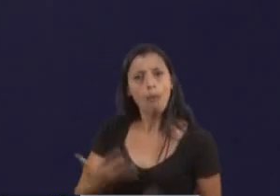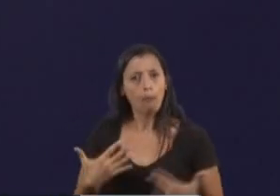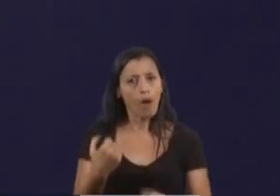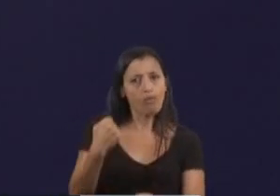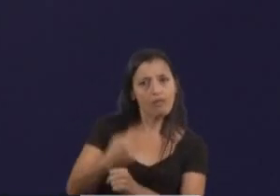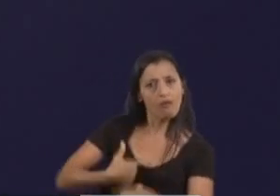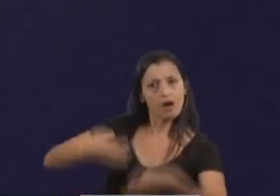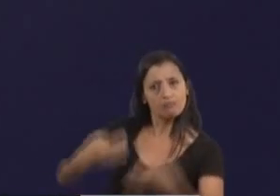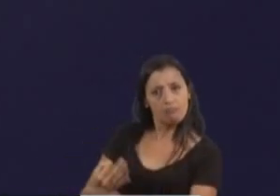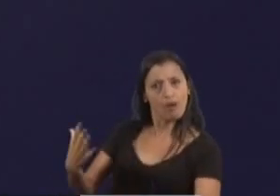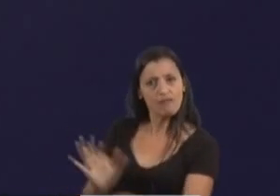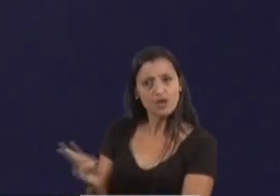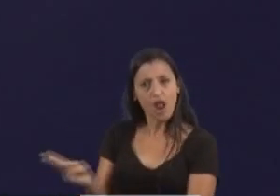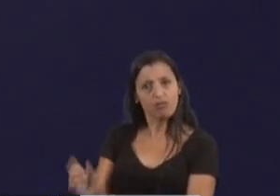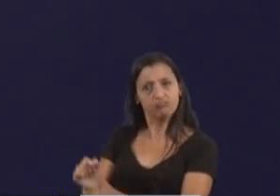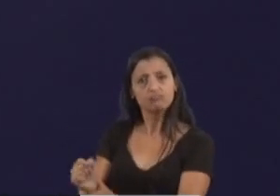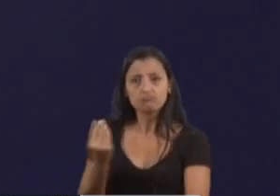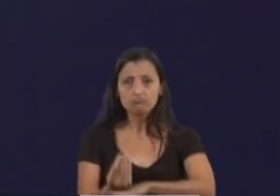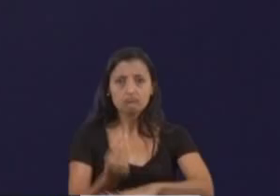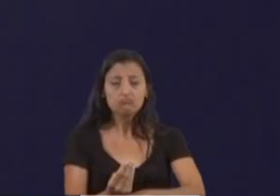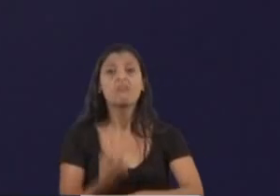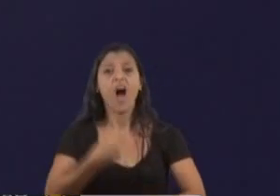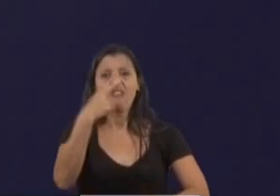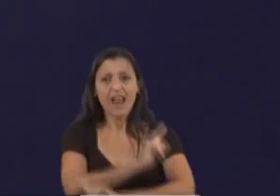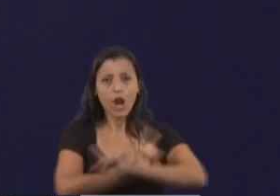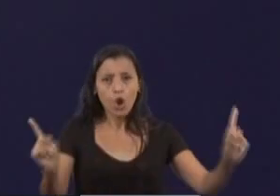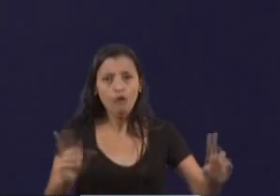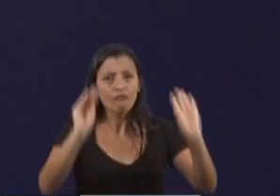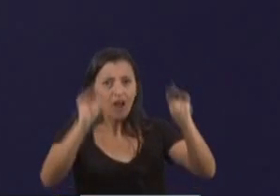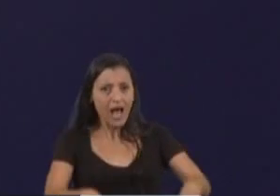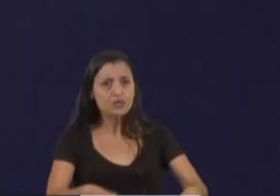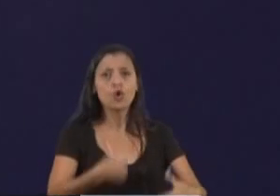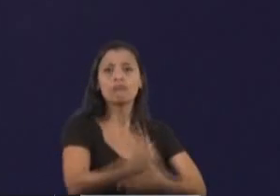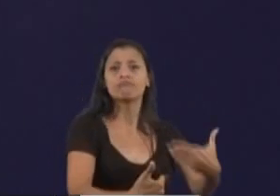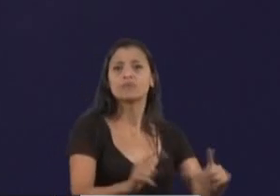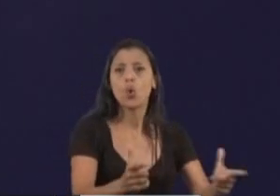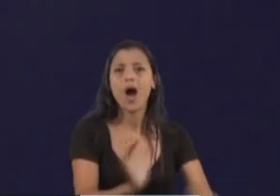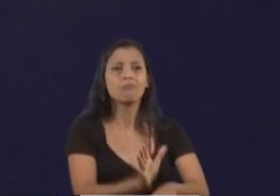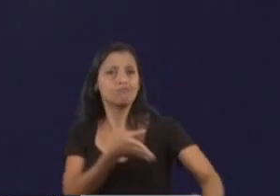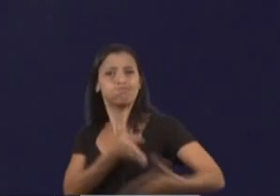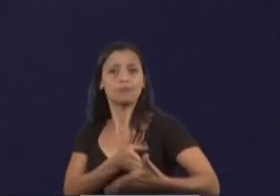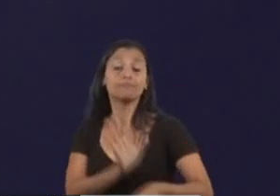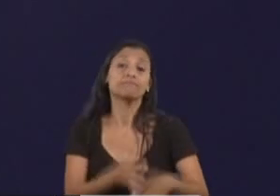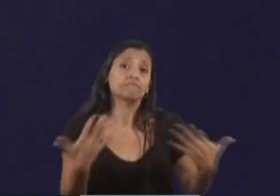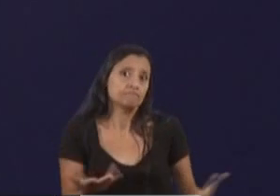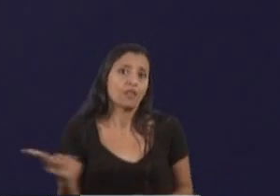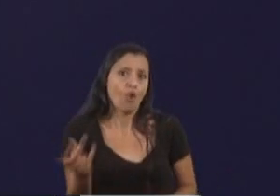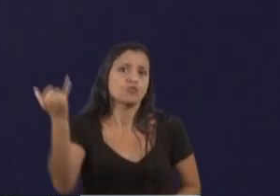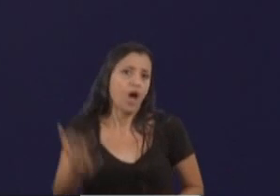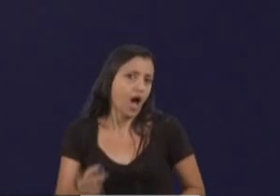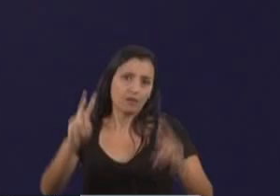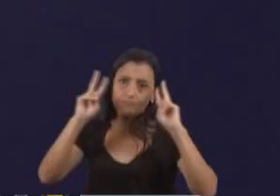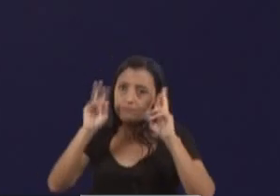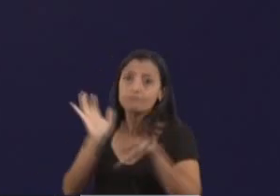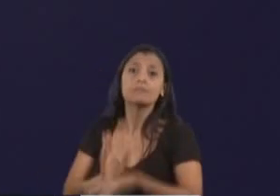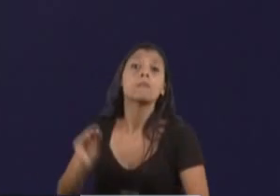idoneidad, no han logrado avanzar. Y por supuesto está dentro de las atribuciones constitucionales del presidente, ¿no?